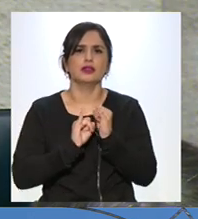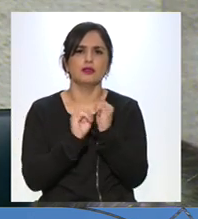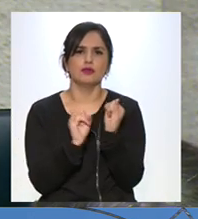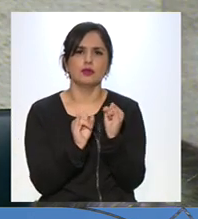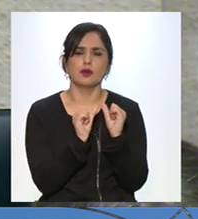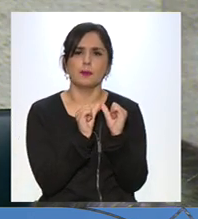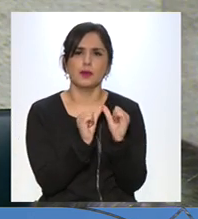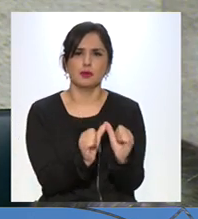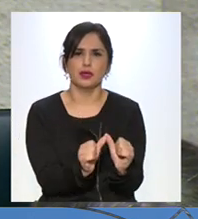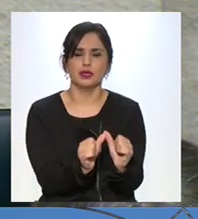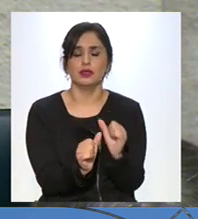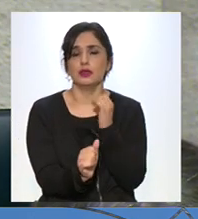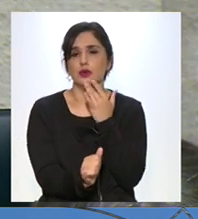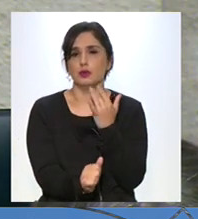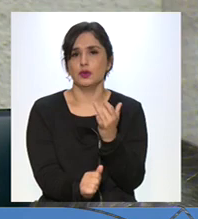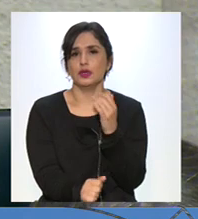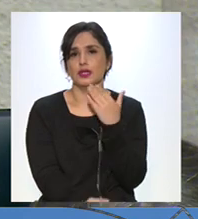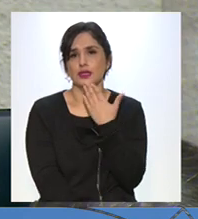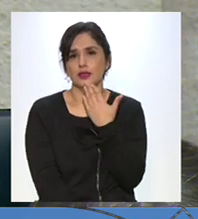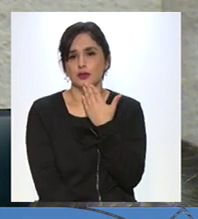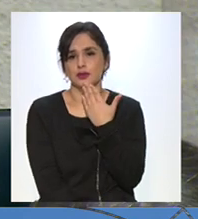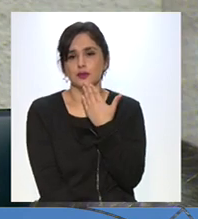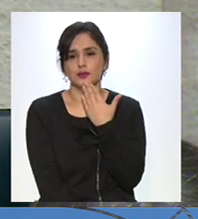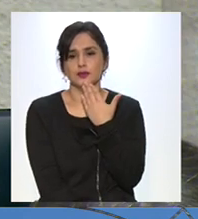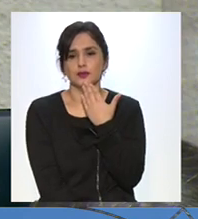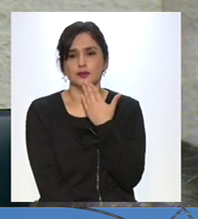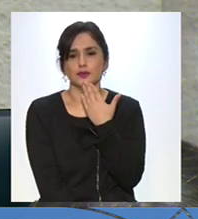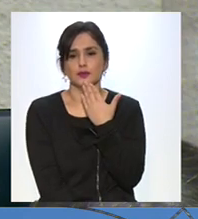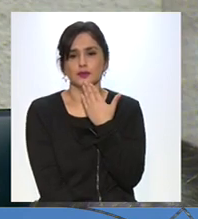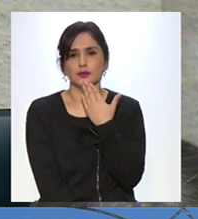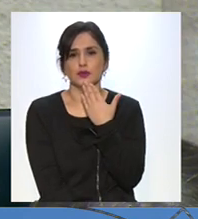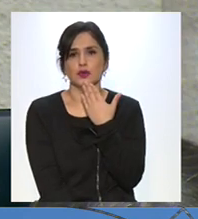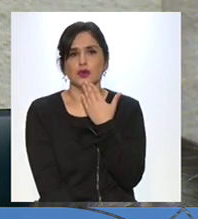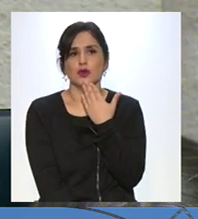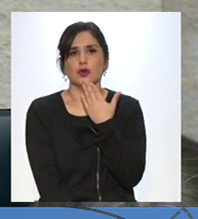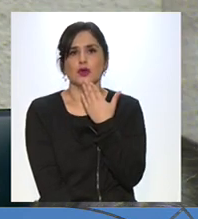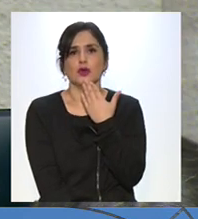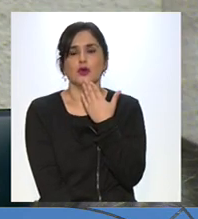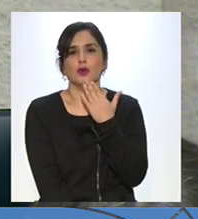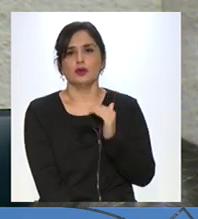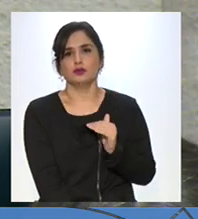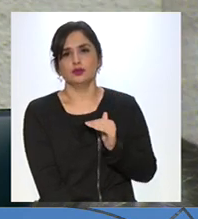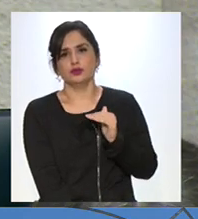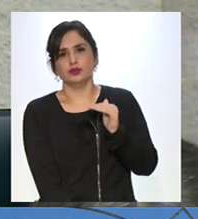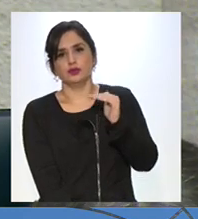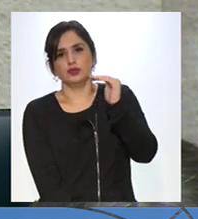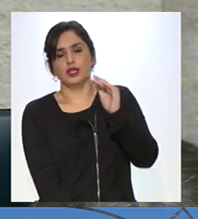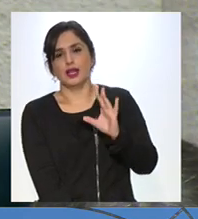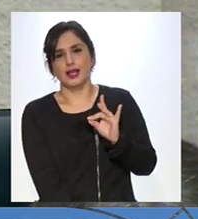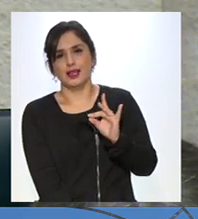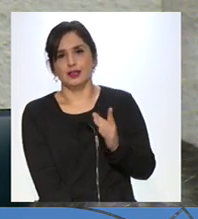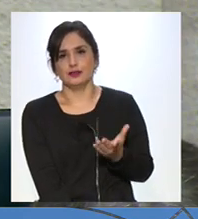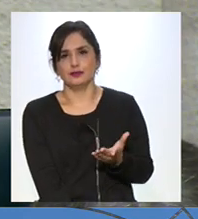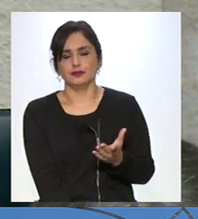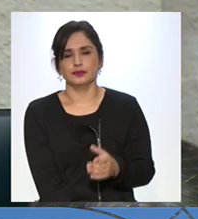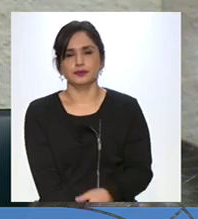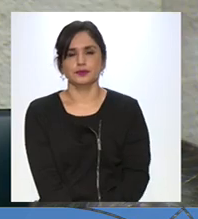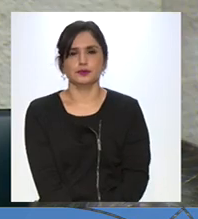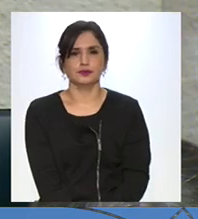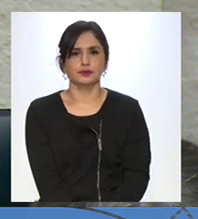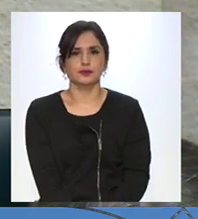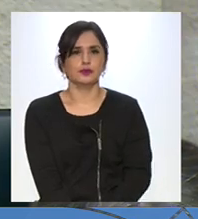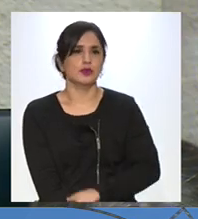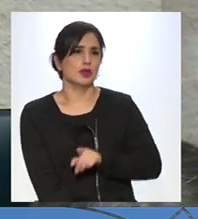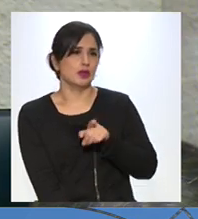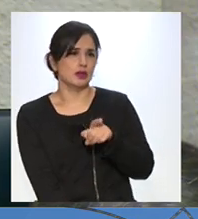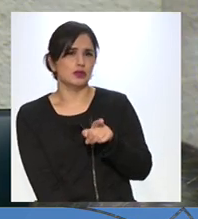Entre otras razones porque también, bueno, la población va aumentando en edad, va subiendo en edad. Y creo que eso sí